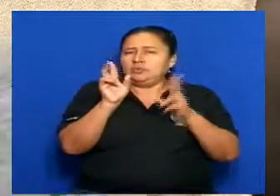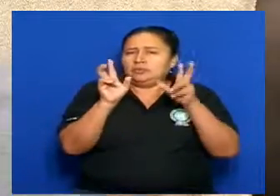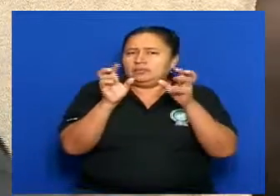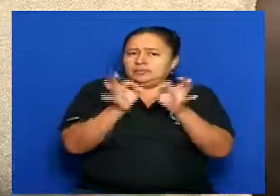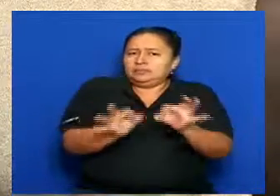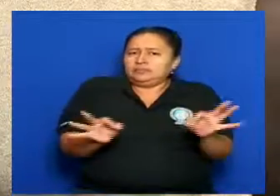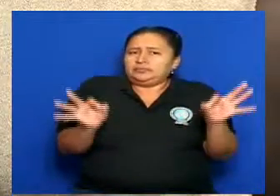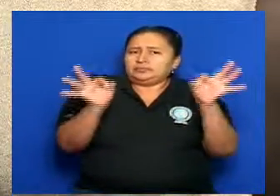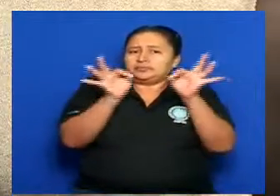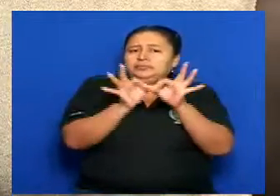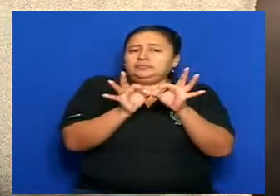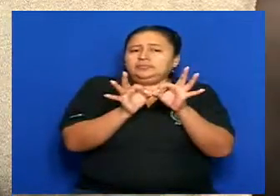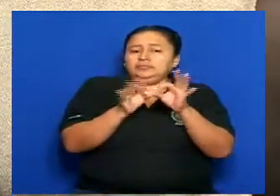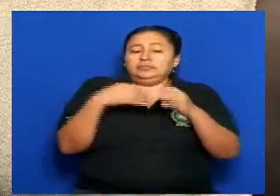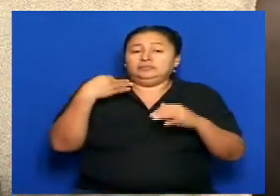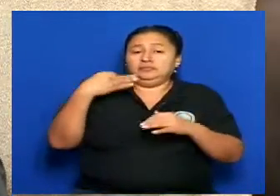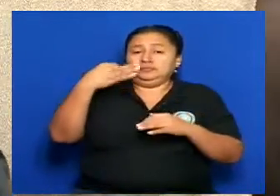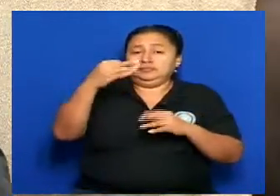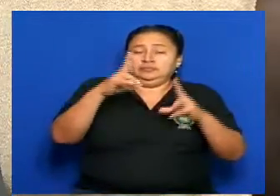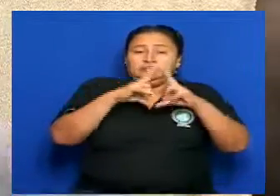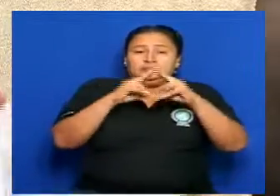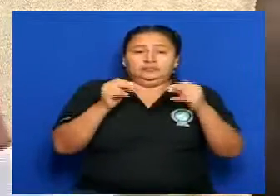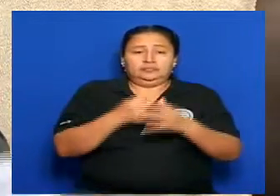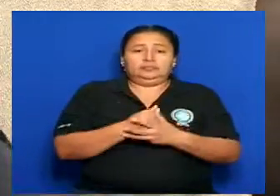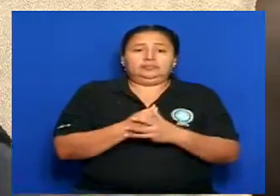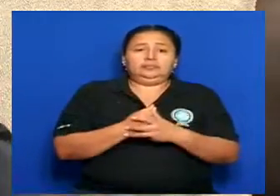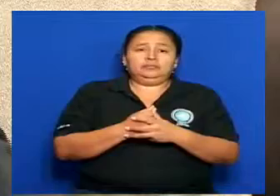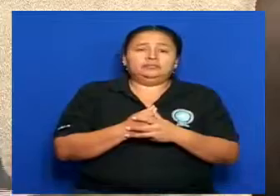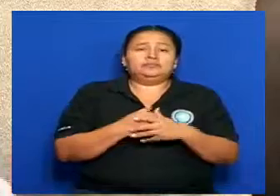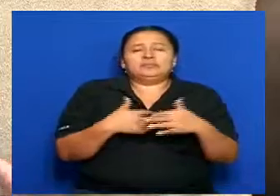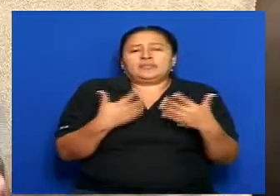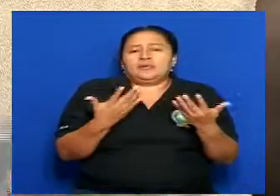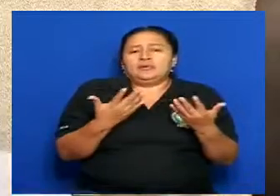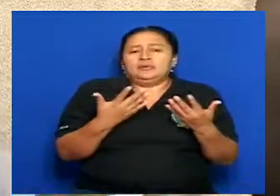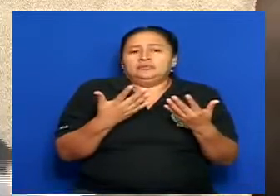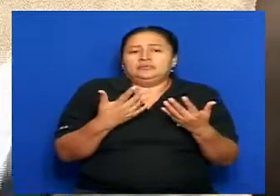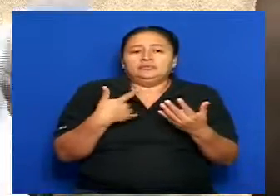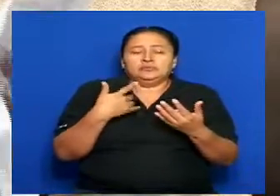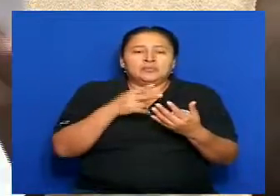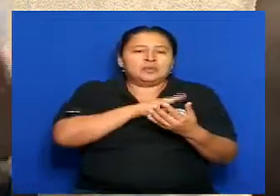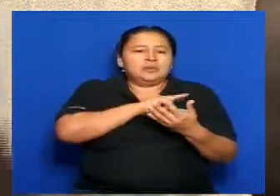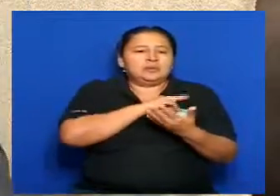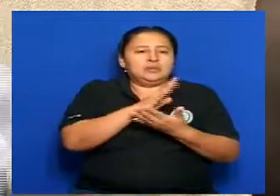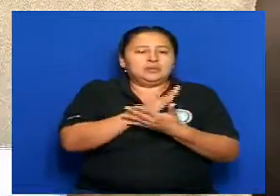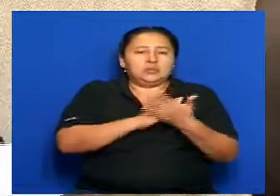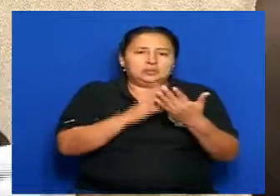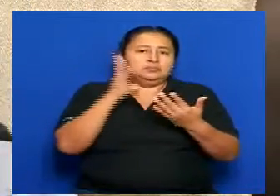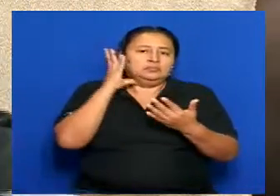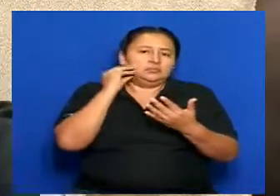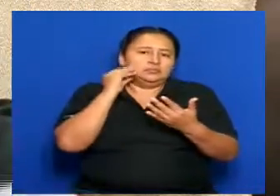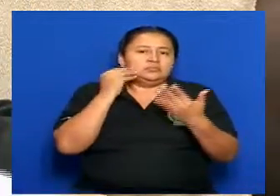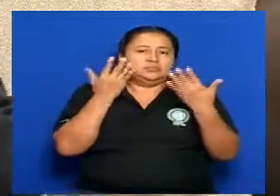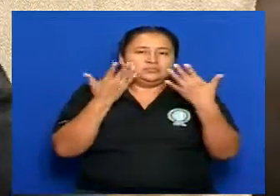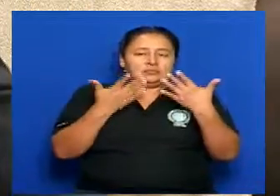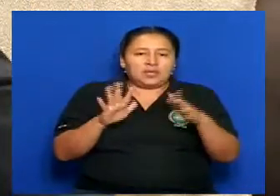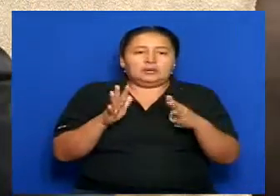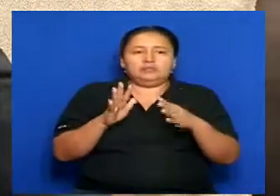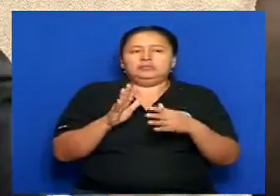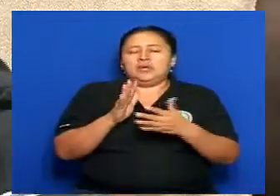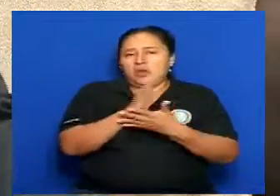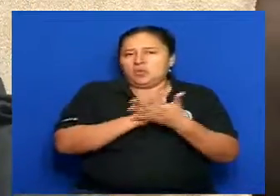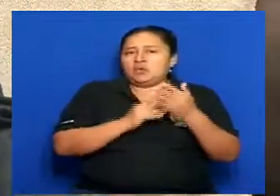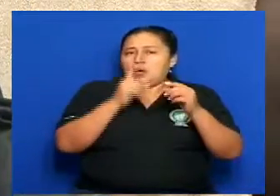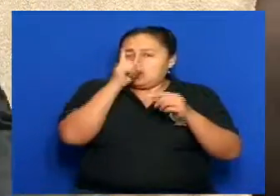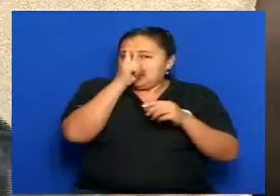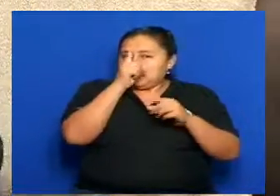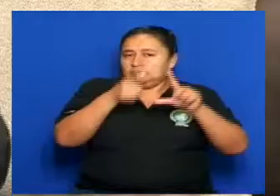importante para el futuro de este país y que hay ciertas experiencias que ya se han dado una en